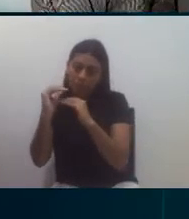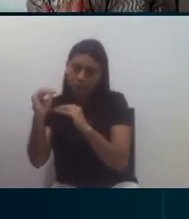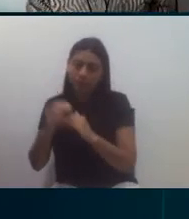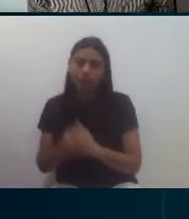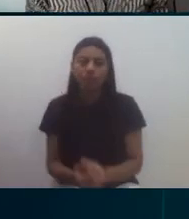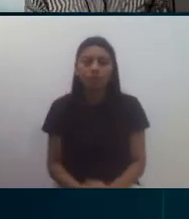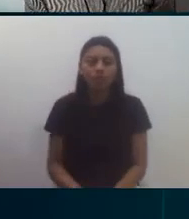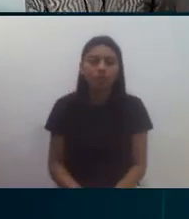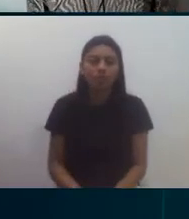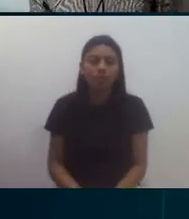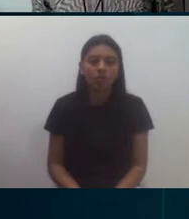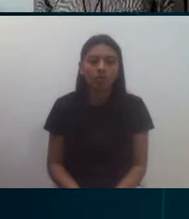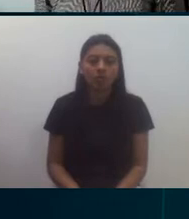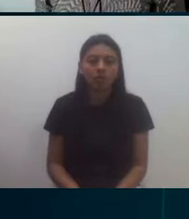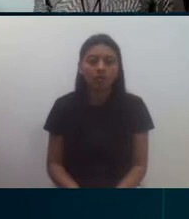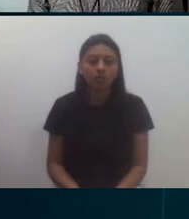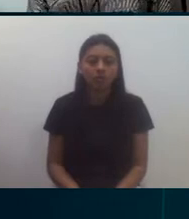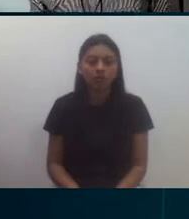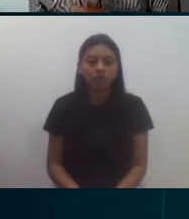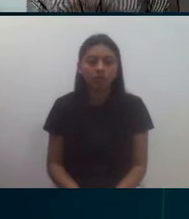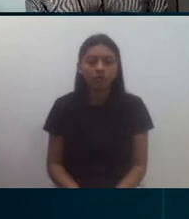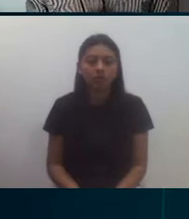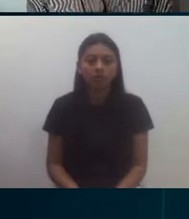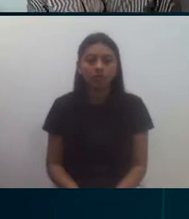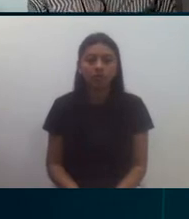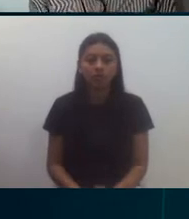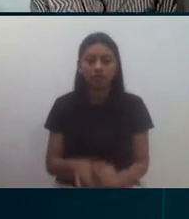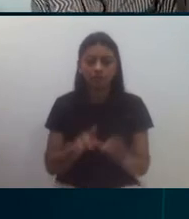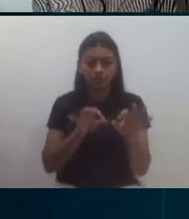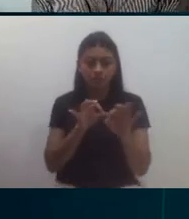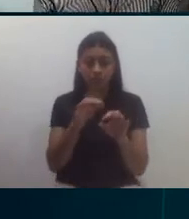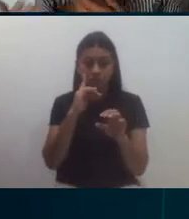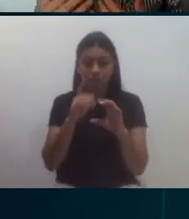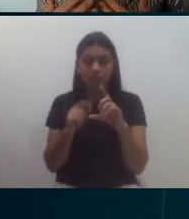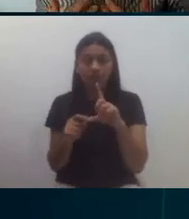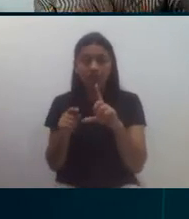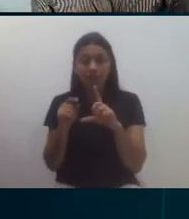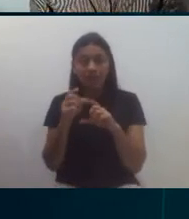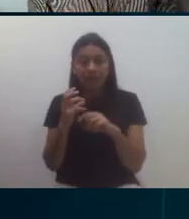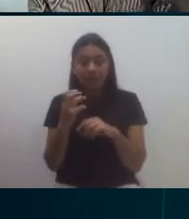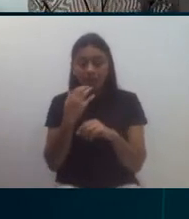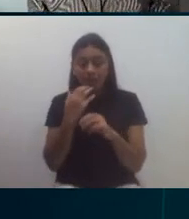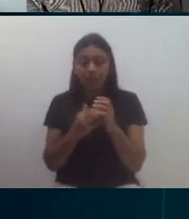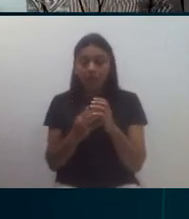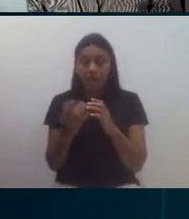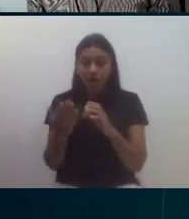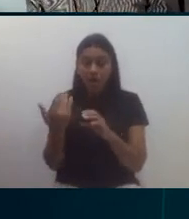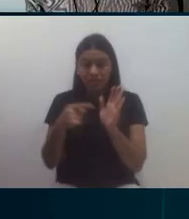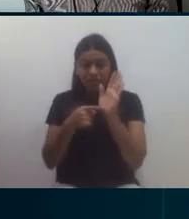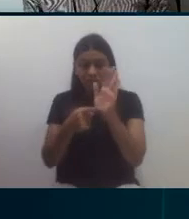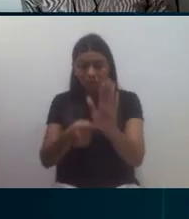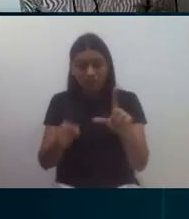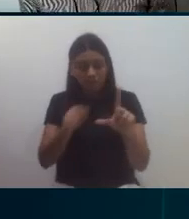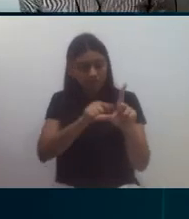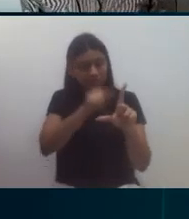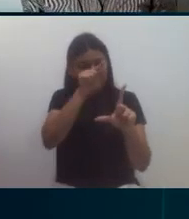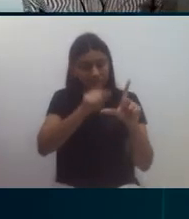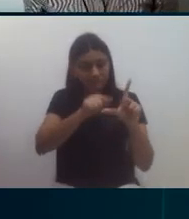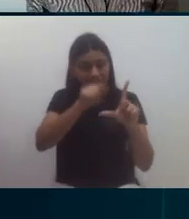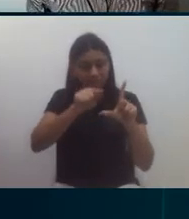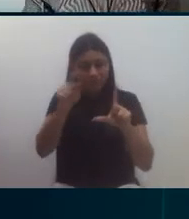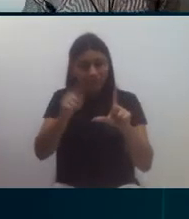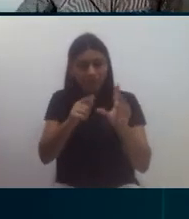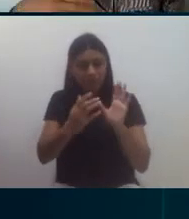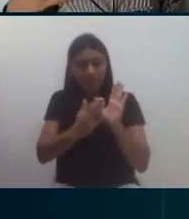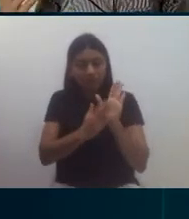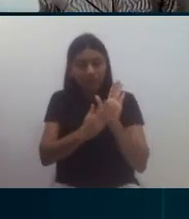estas insaturaciones antes nos pueden jugar como en contra, porque las insaturaciones pueden